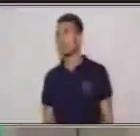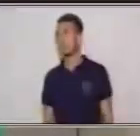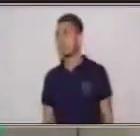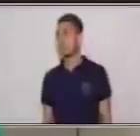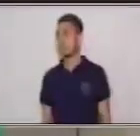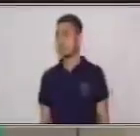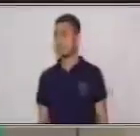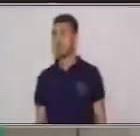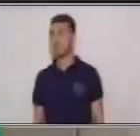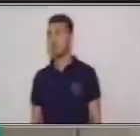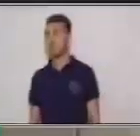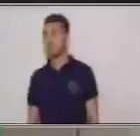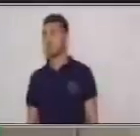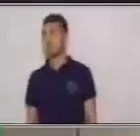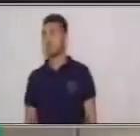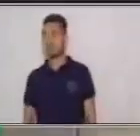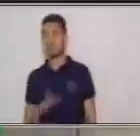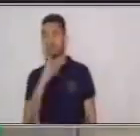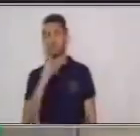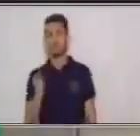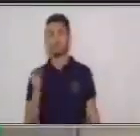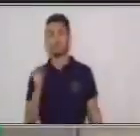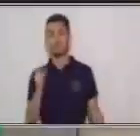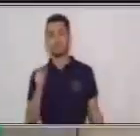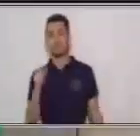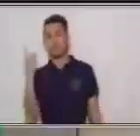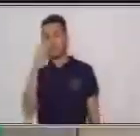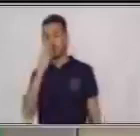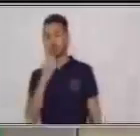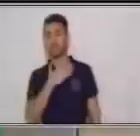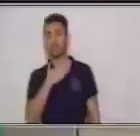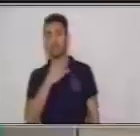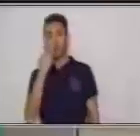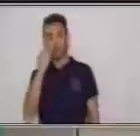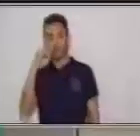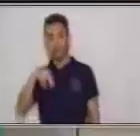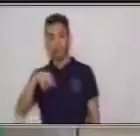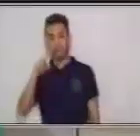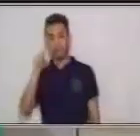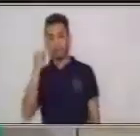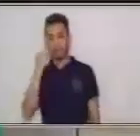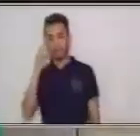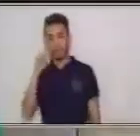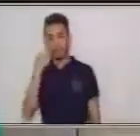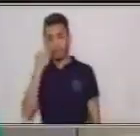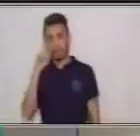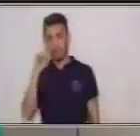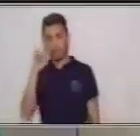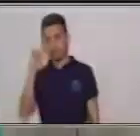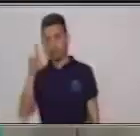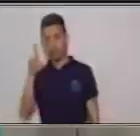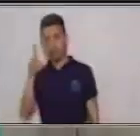vamos a trabajar los individuales, que nombran a un solo cero elemento, por ejemplo,